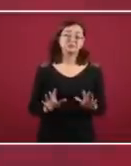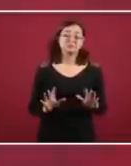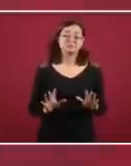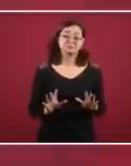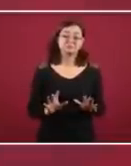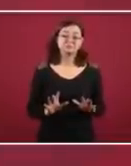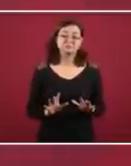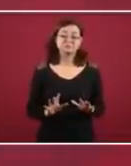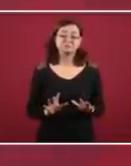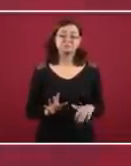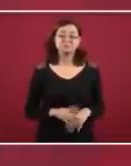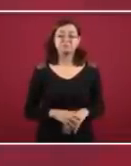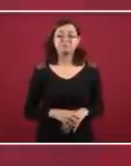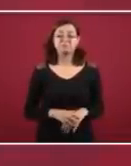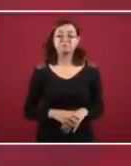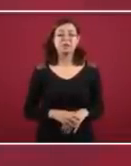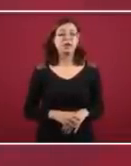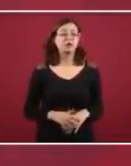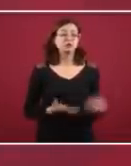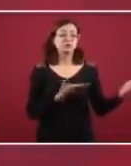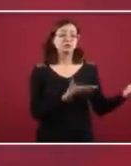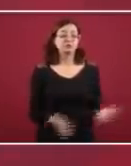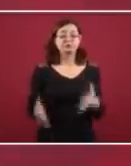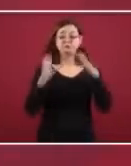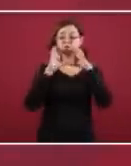Y lo vieron bien.